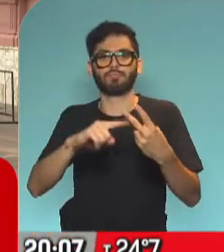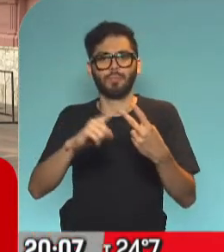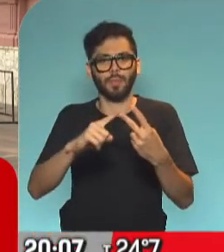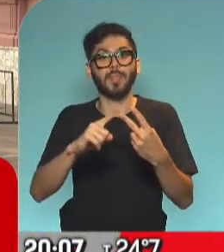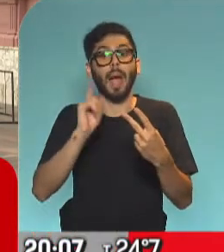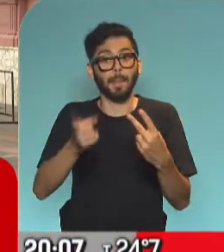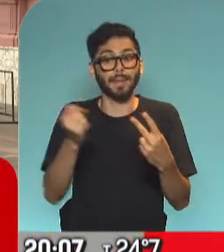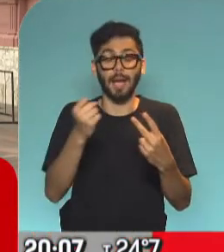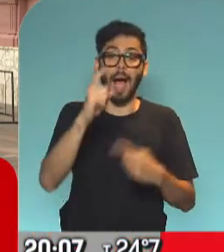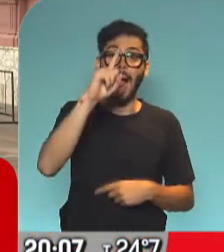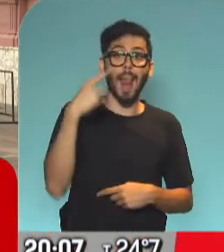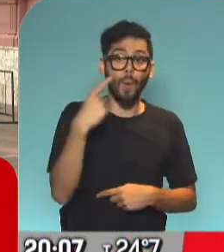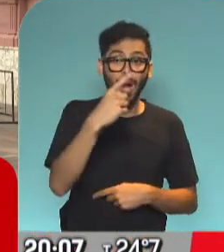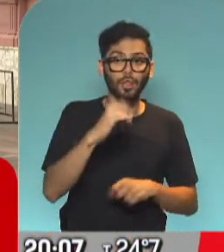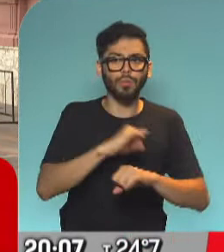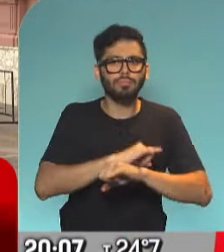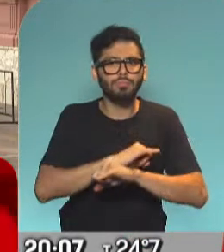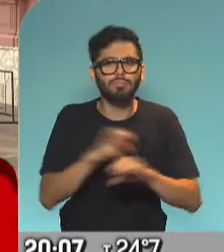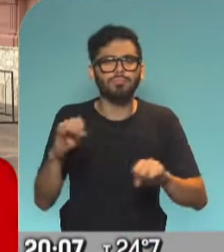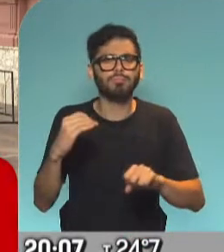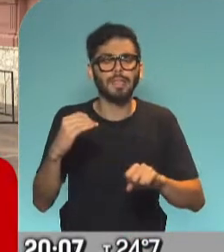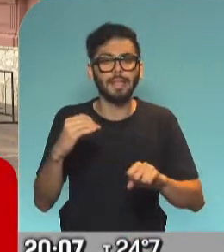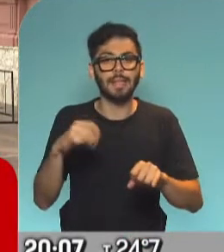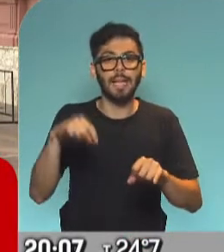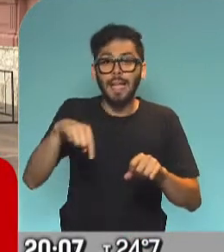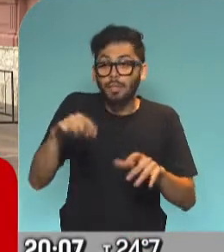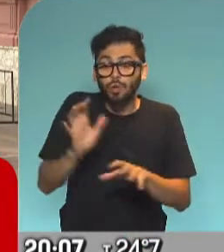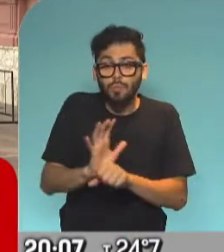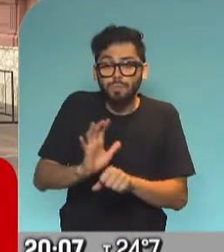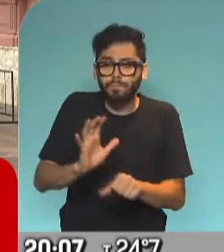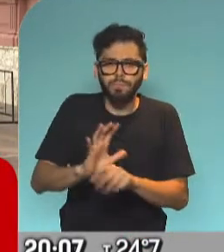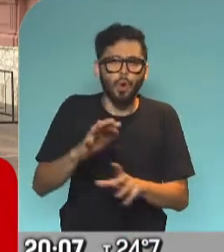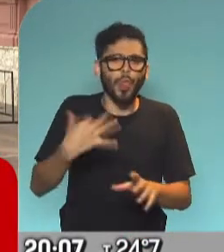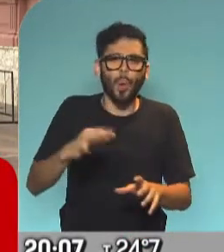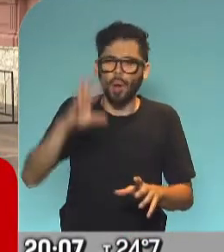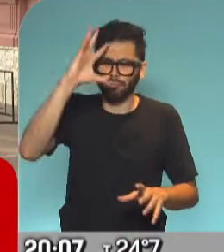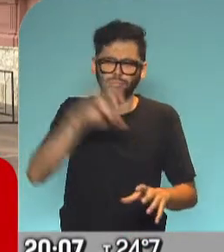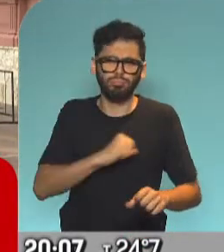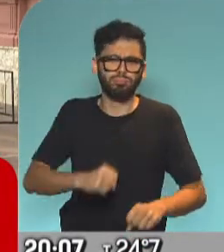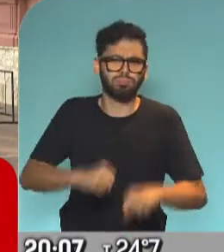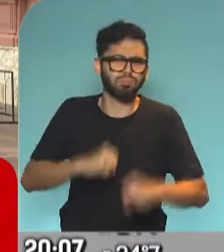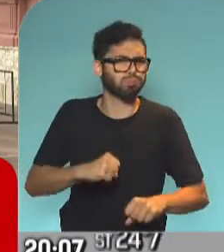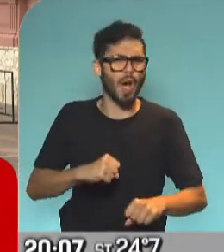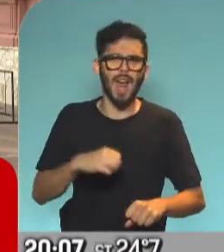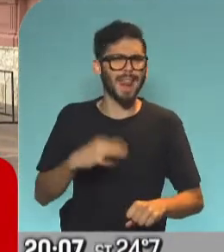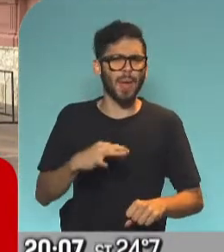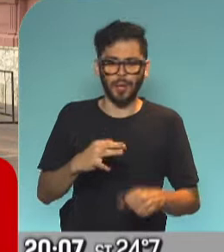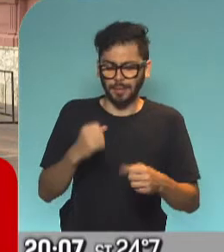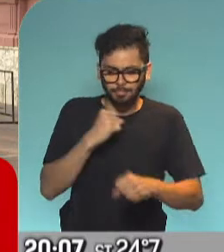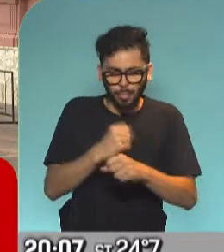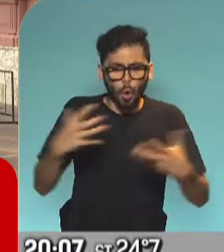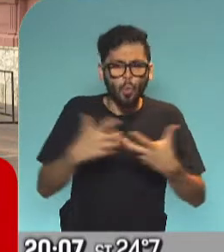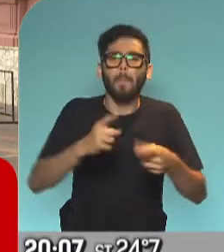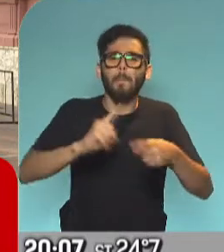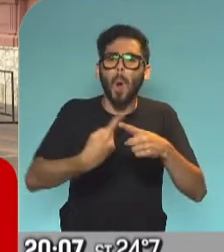también clave del presidente, de Alberto Fernández, de decir, esto tiene que ser una epopeya, pero además de una epopeya tenemos que trabajar juntos sin importar el